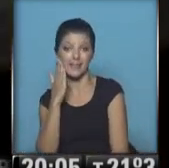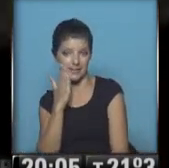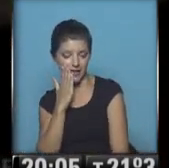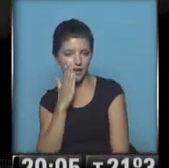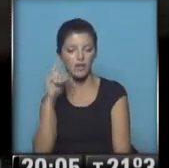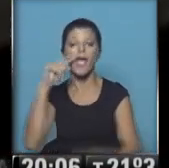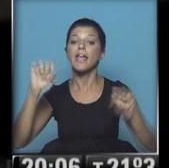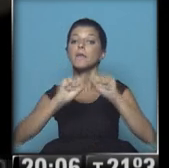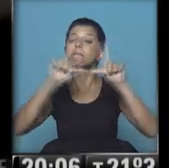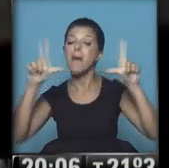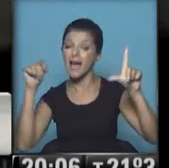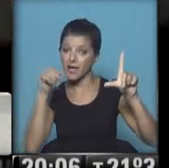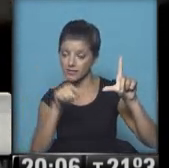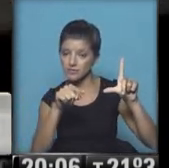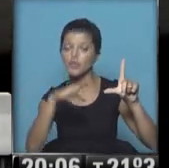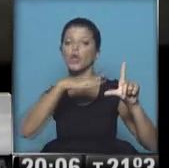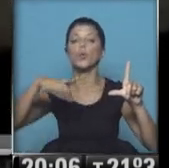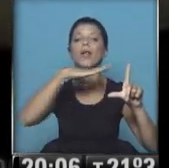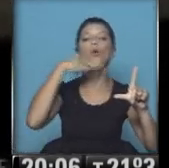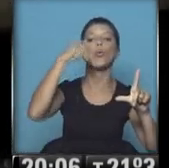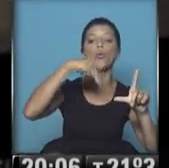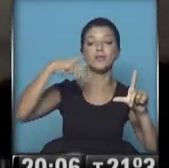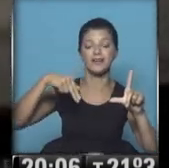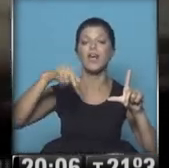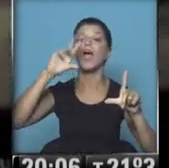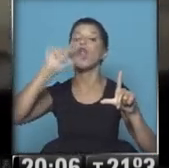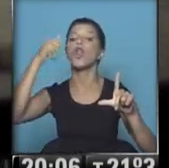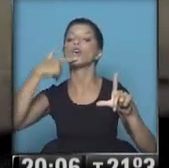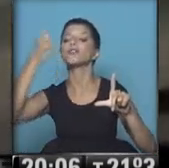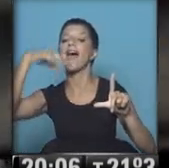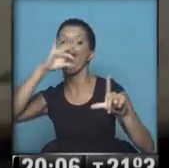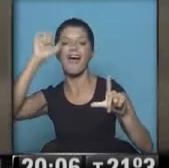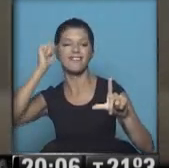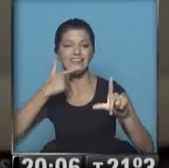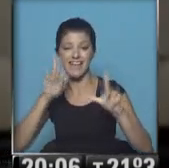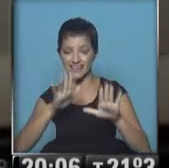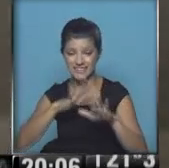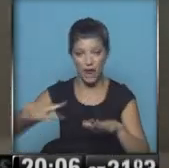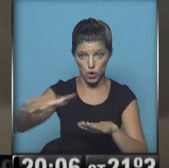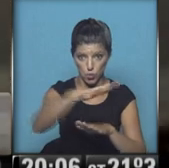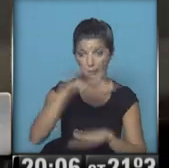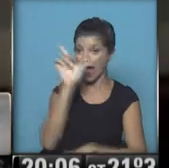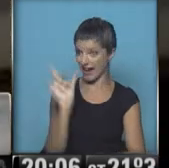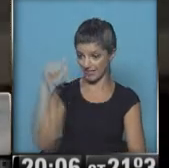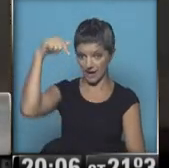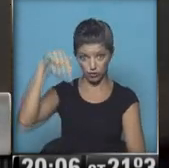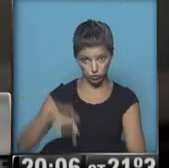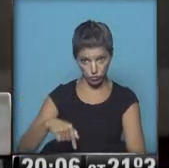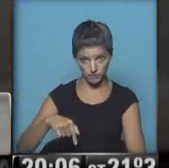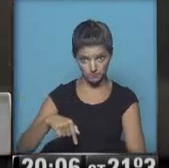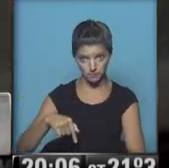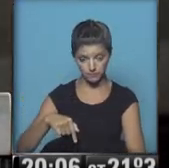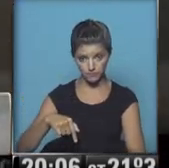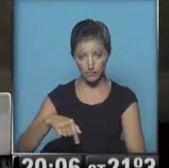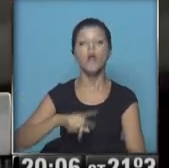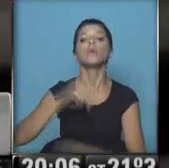imagen corresponde a Junín de los Andes. Así estaba esa zona del sur argentino como